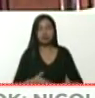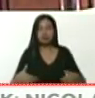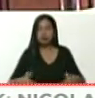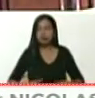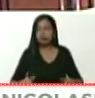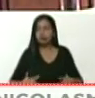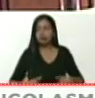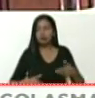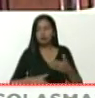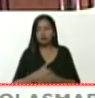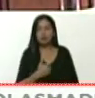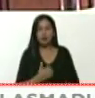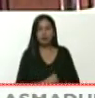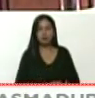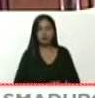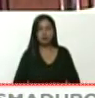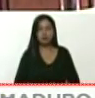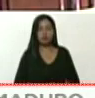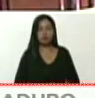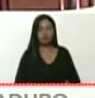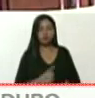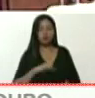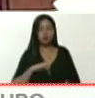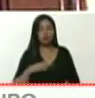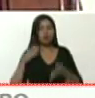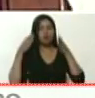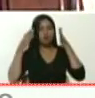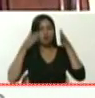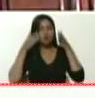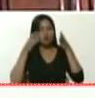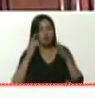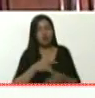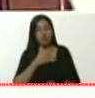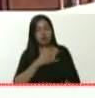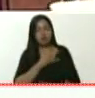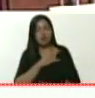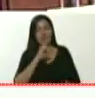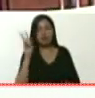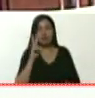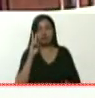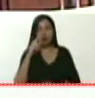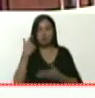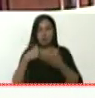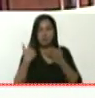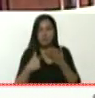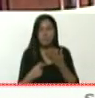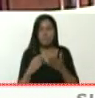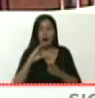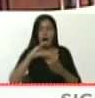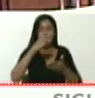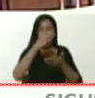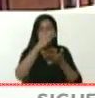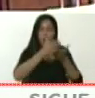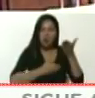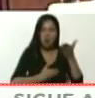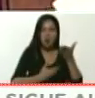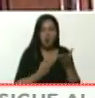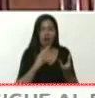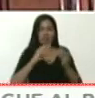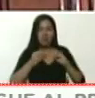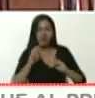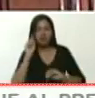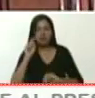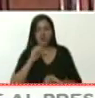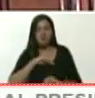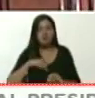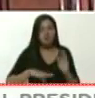insistiendo en que la formación universitaria de Venezuela y sus carreras y currículum deben adaptarse a las necesidades